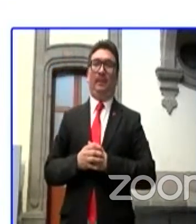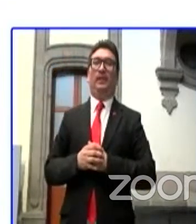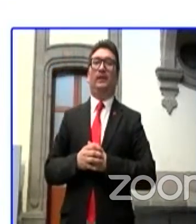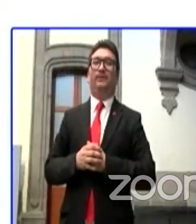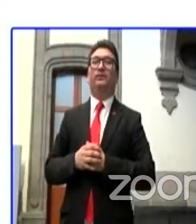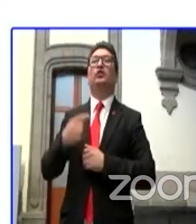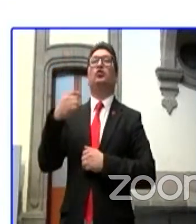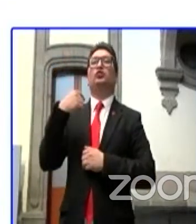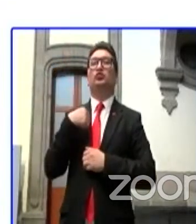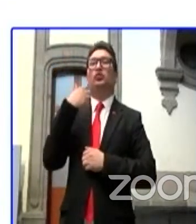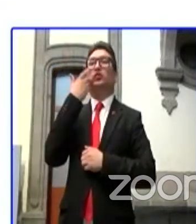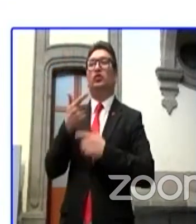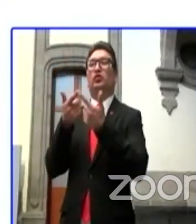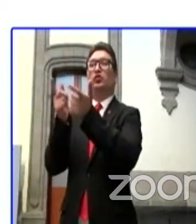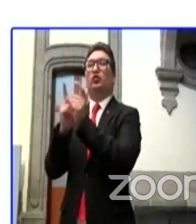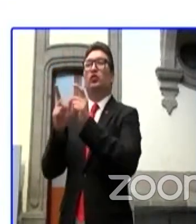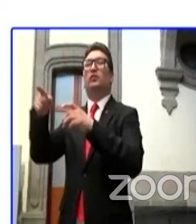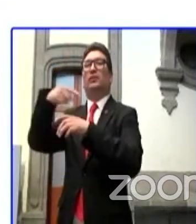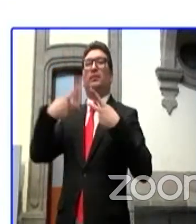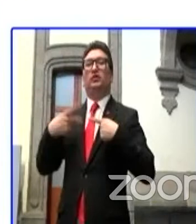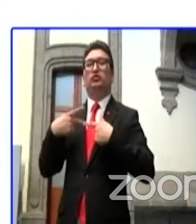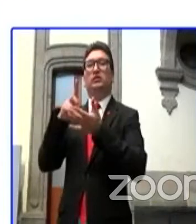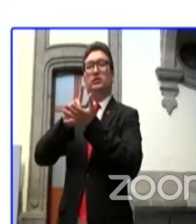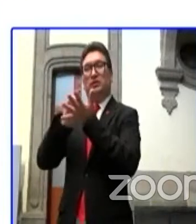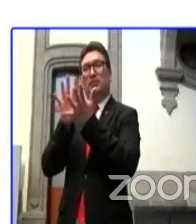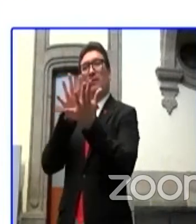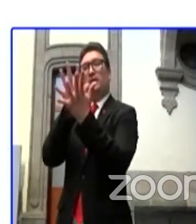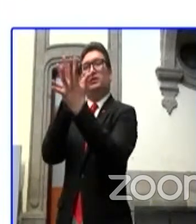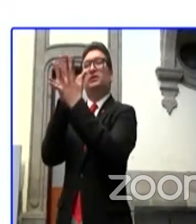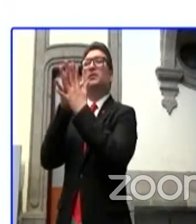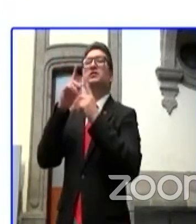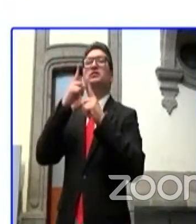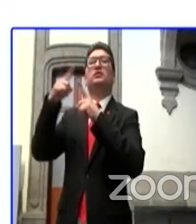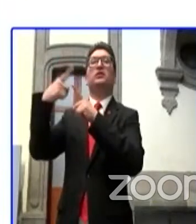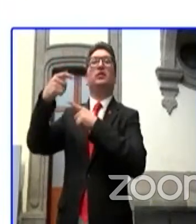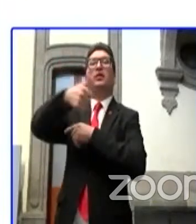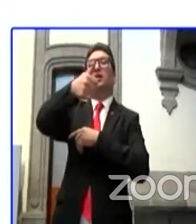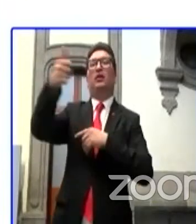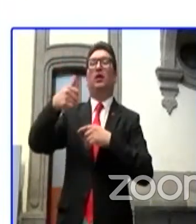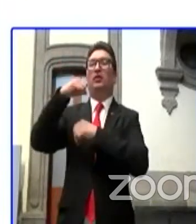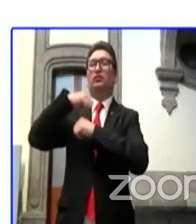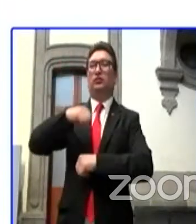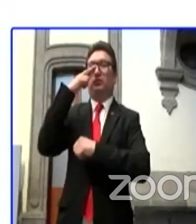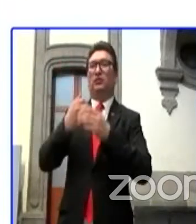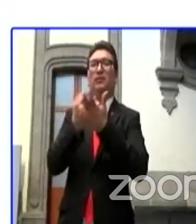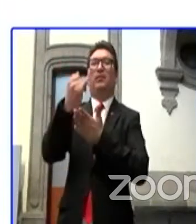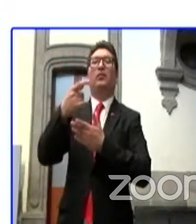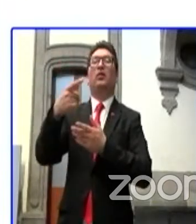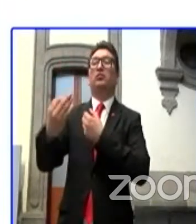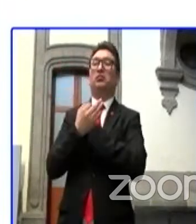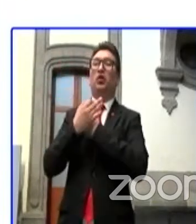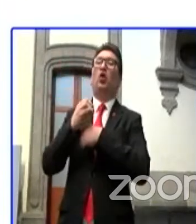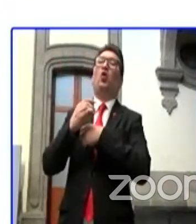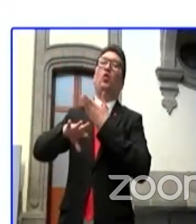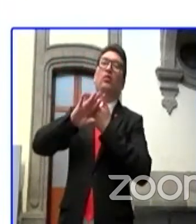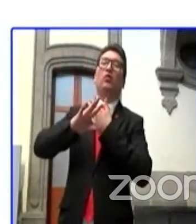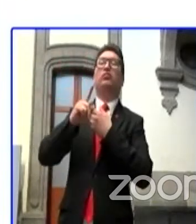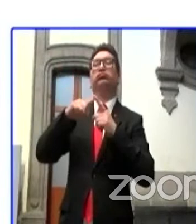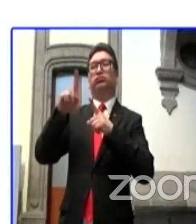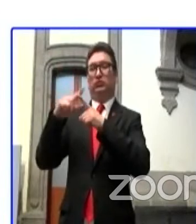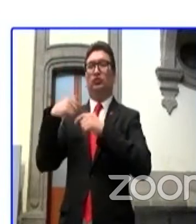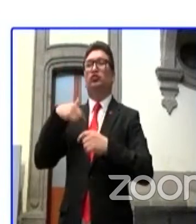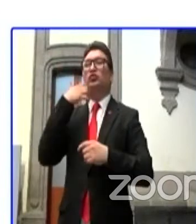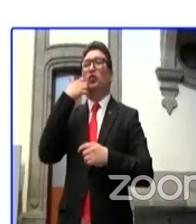del colectivo en todas las posiciones de toma de decisión que nos afectan o nos benefician. Me gustaría ver